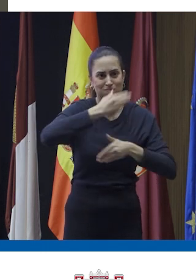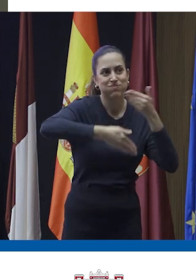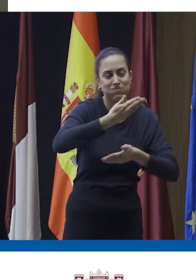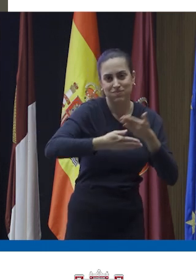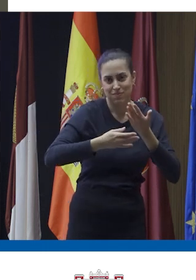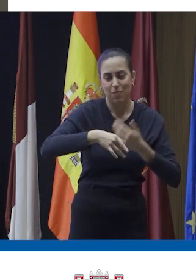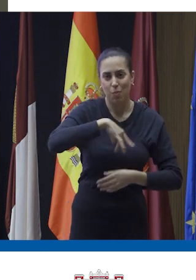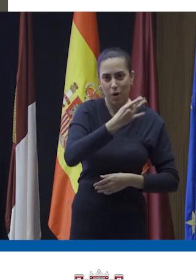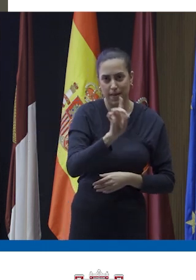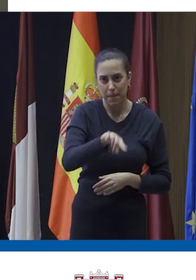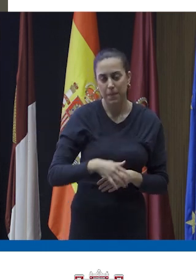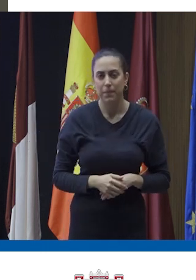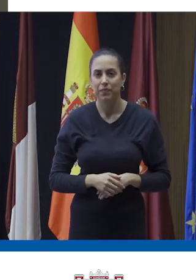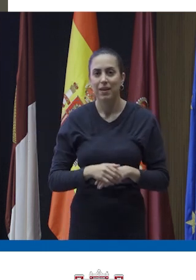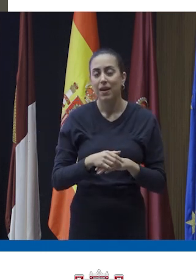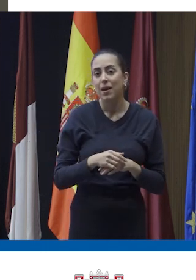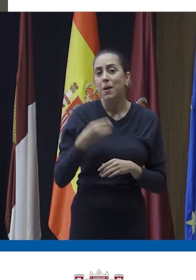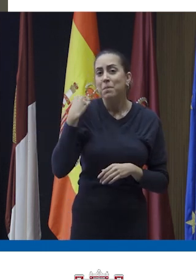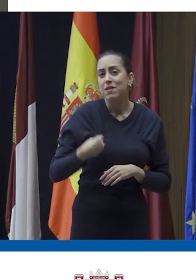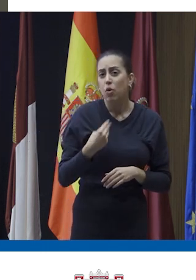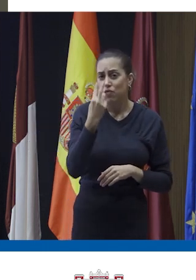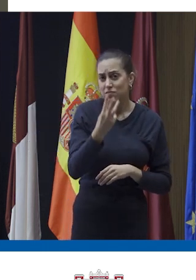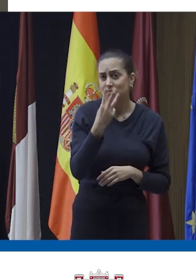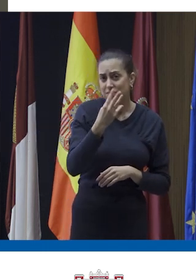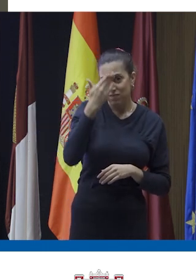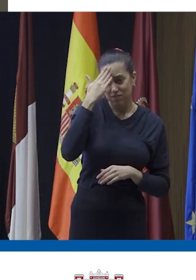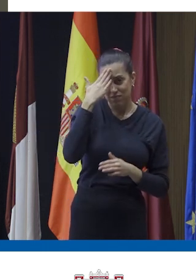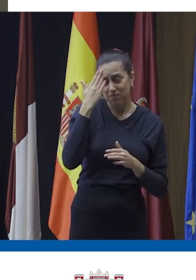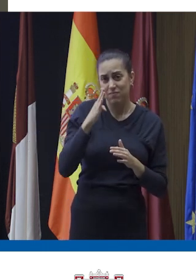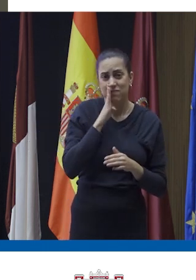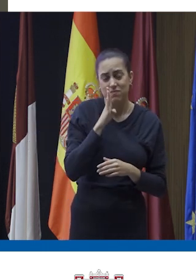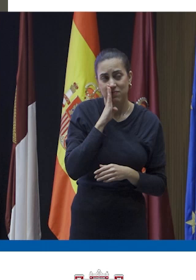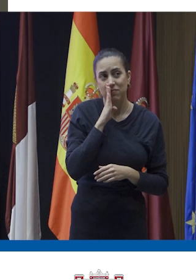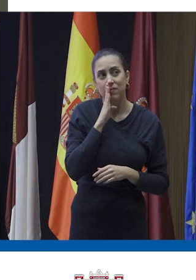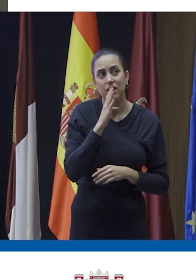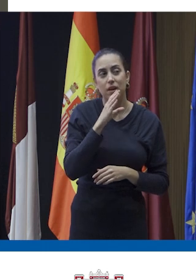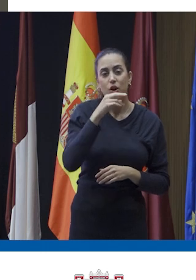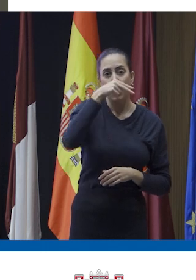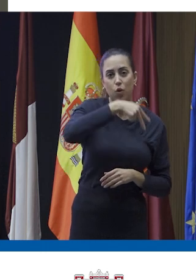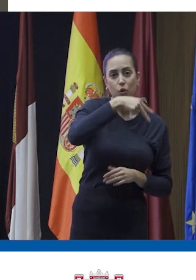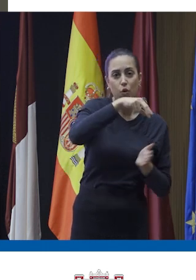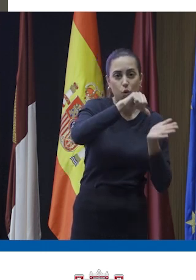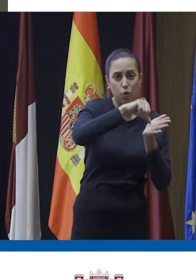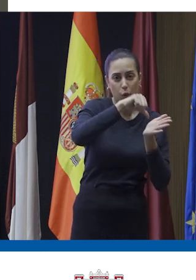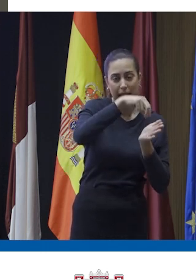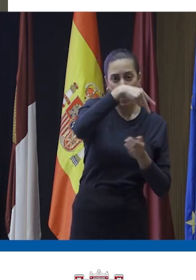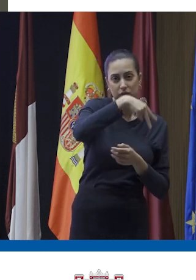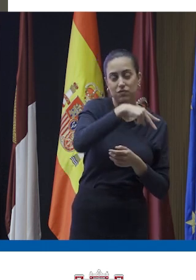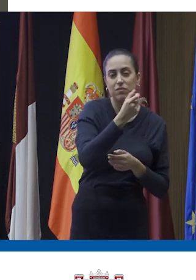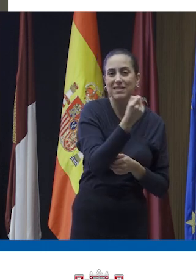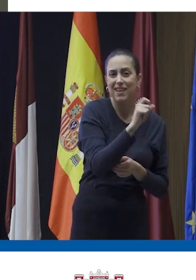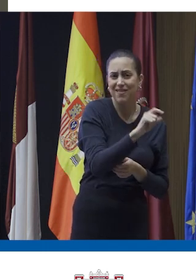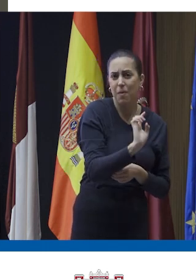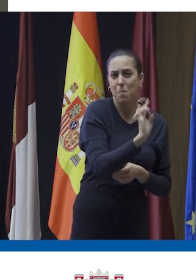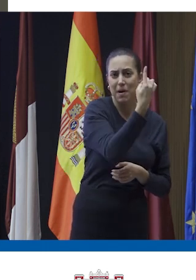las 3 cataratas principales que ya hemos comentado, pues vamos a ver que la catarata nuclear es la más frecuente, como ya he comentado, pues